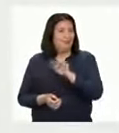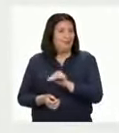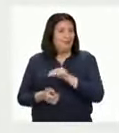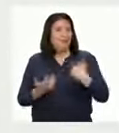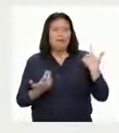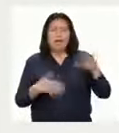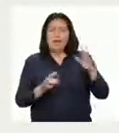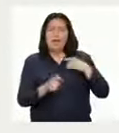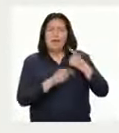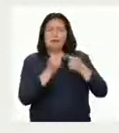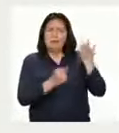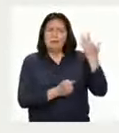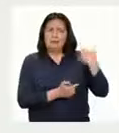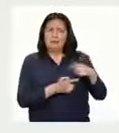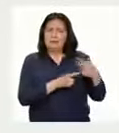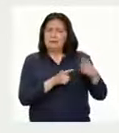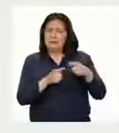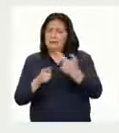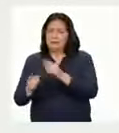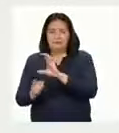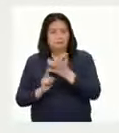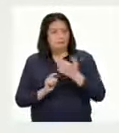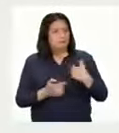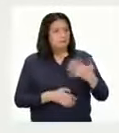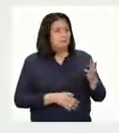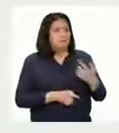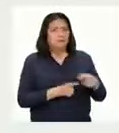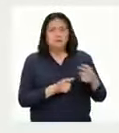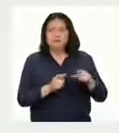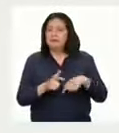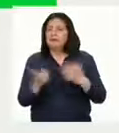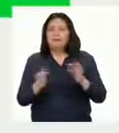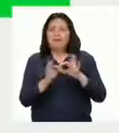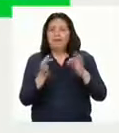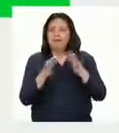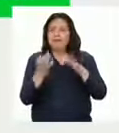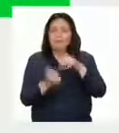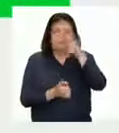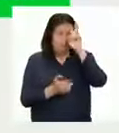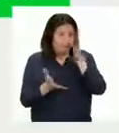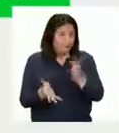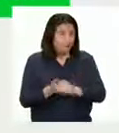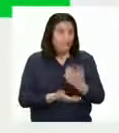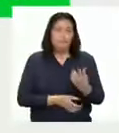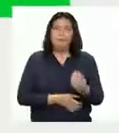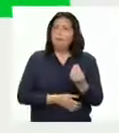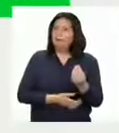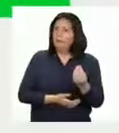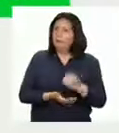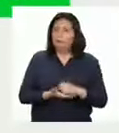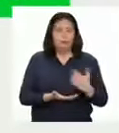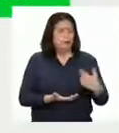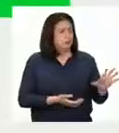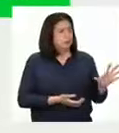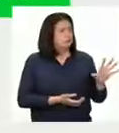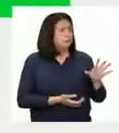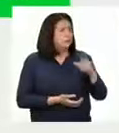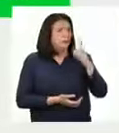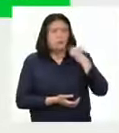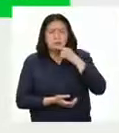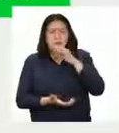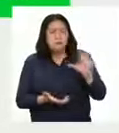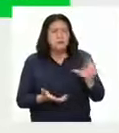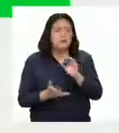Como comentamos, esta diversidad cultural se puede encontrar en muchas familias peruanas, ya que prácticamente todas y todos tenemos